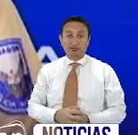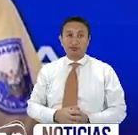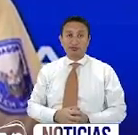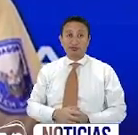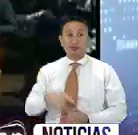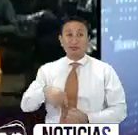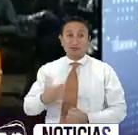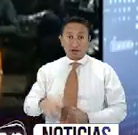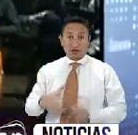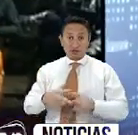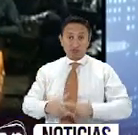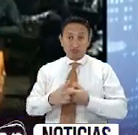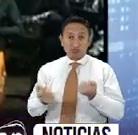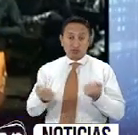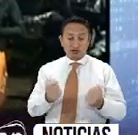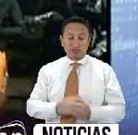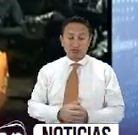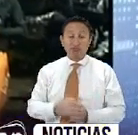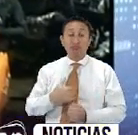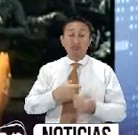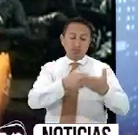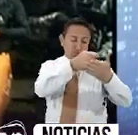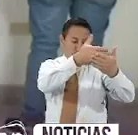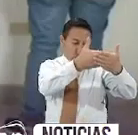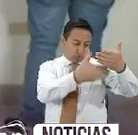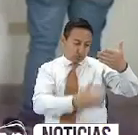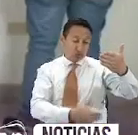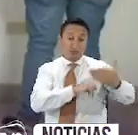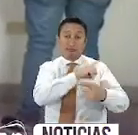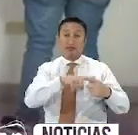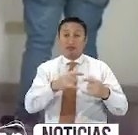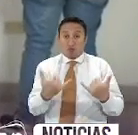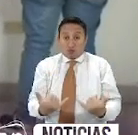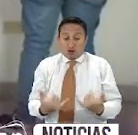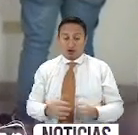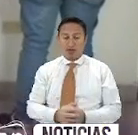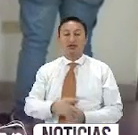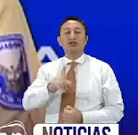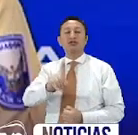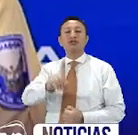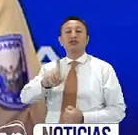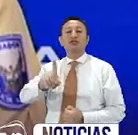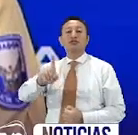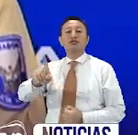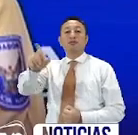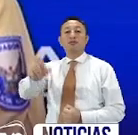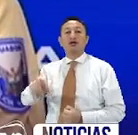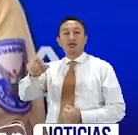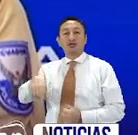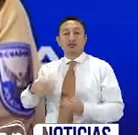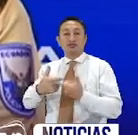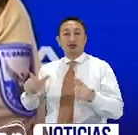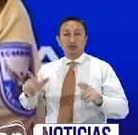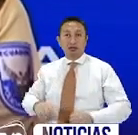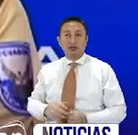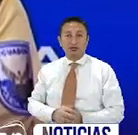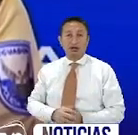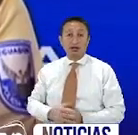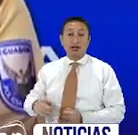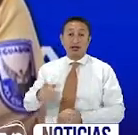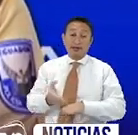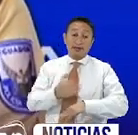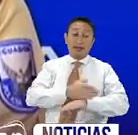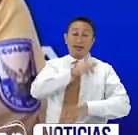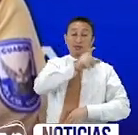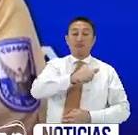sido ejecutadas. Nosotros llevamos el registro que han sido hasta la presente fecha 111 personas liberadas que se han encontrado lastimosamente